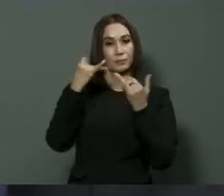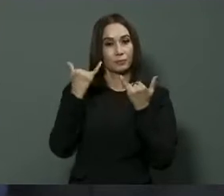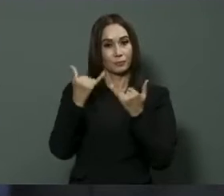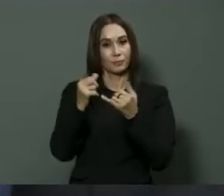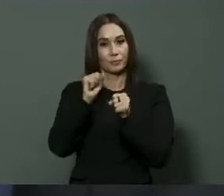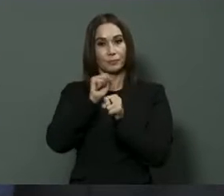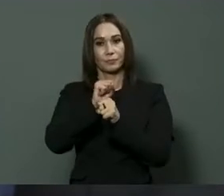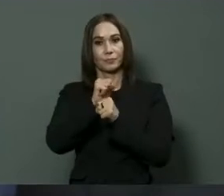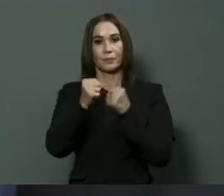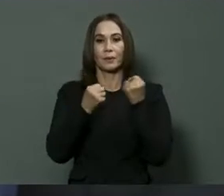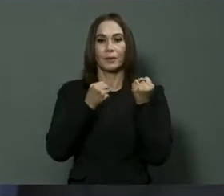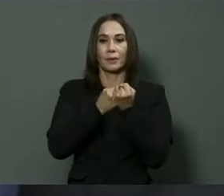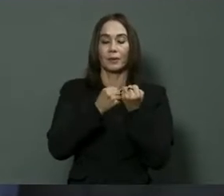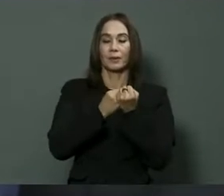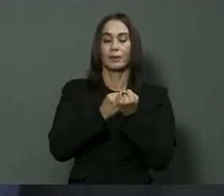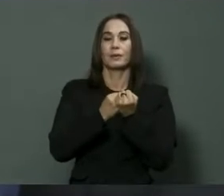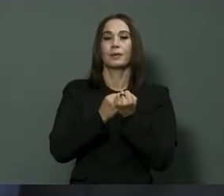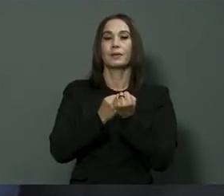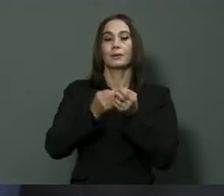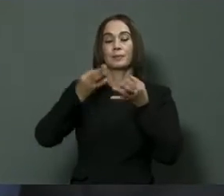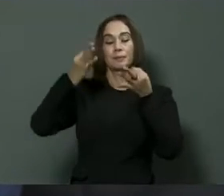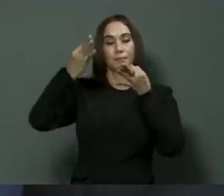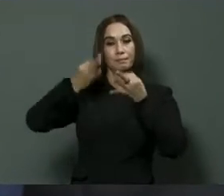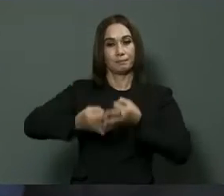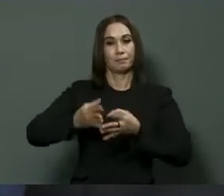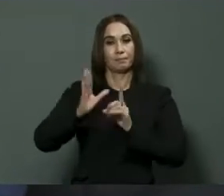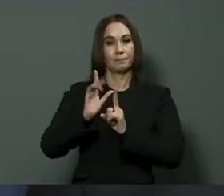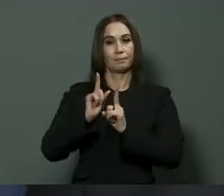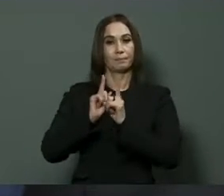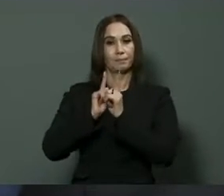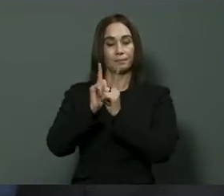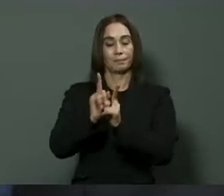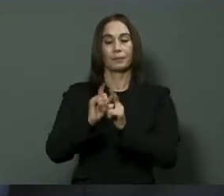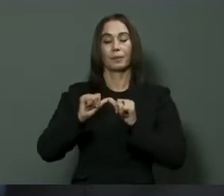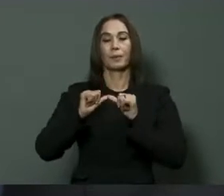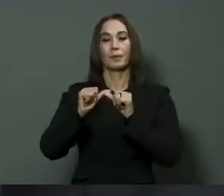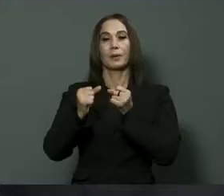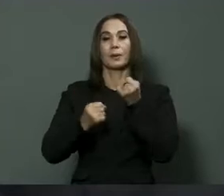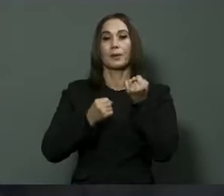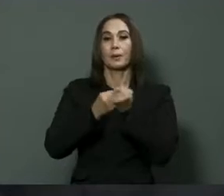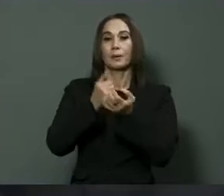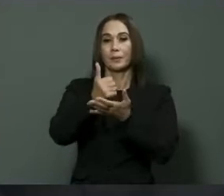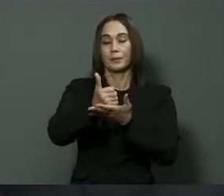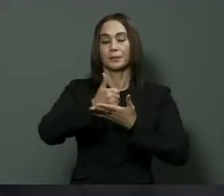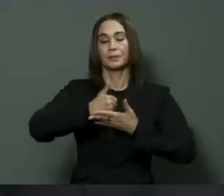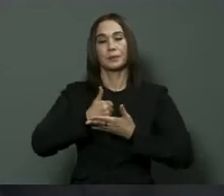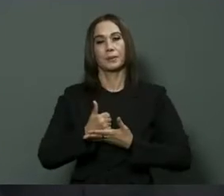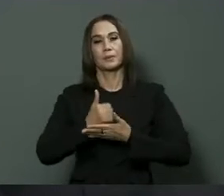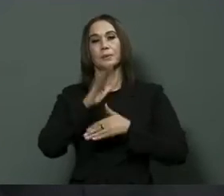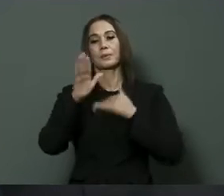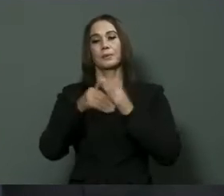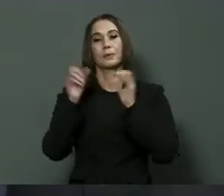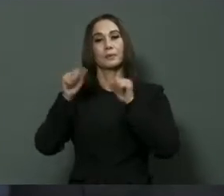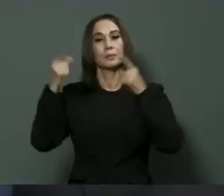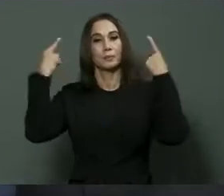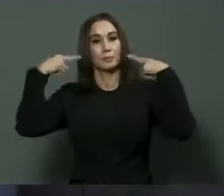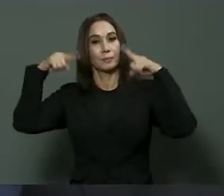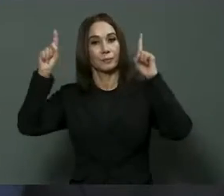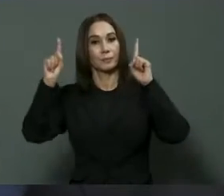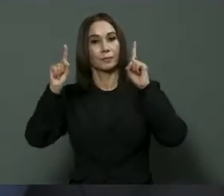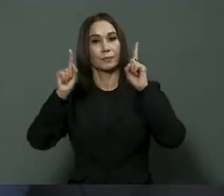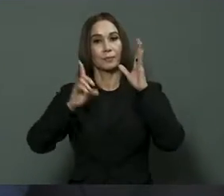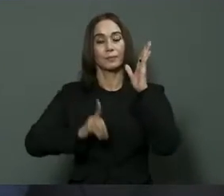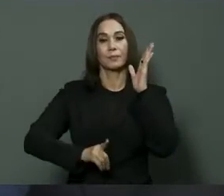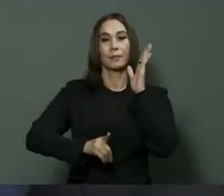incorporando de manera firme para contribuir a lograr las